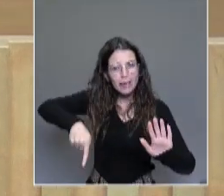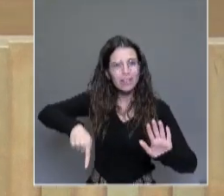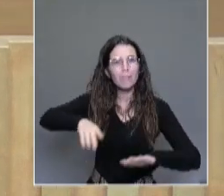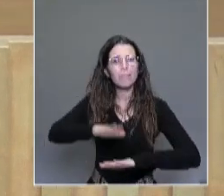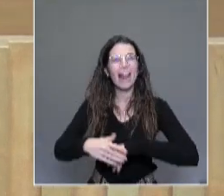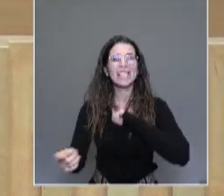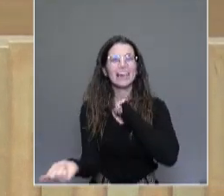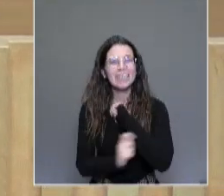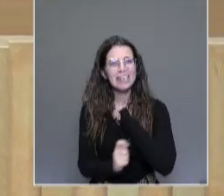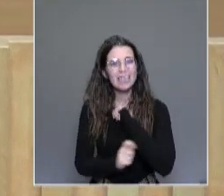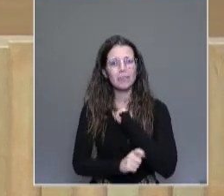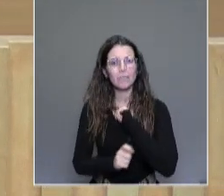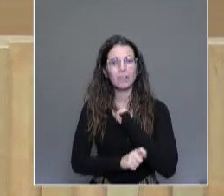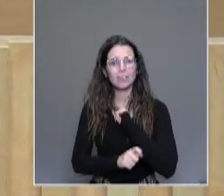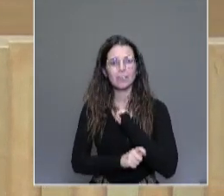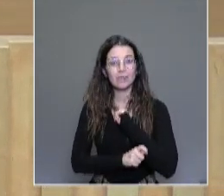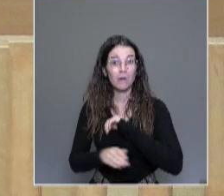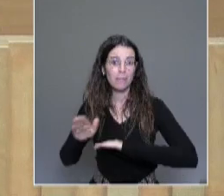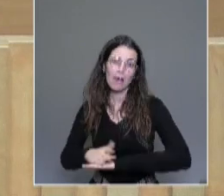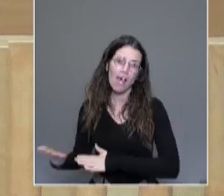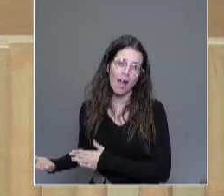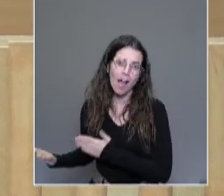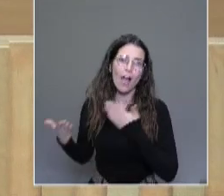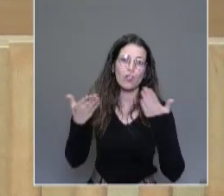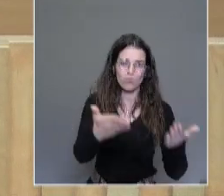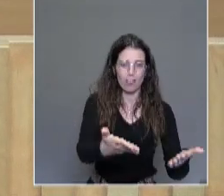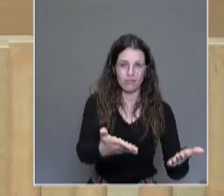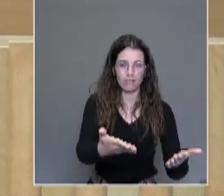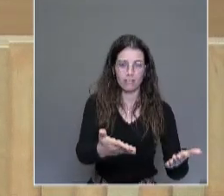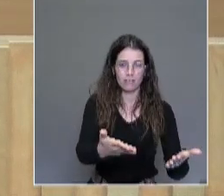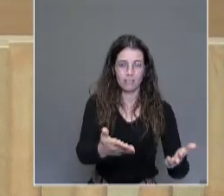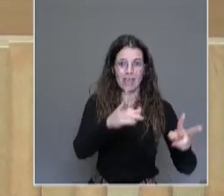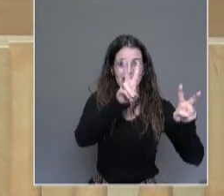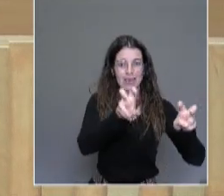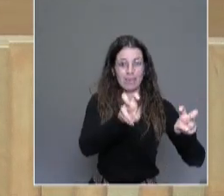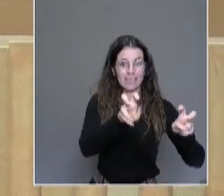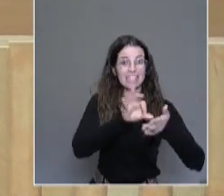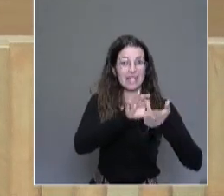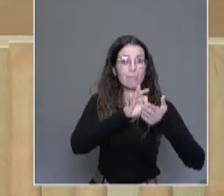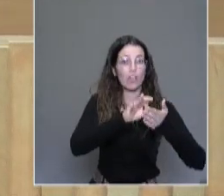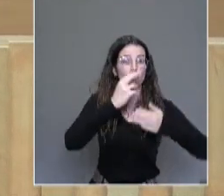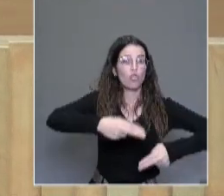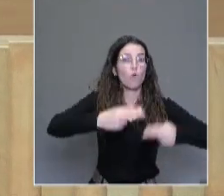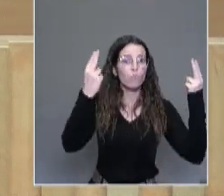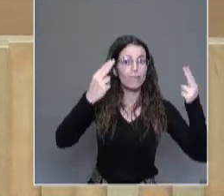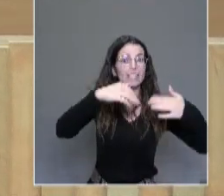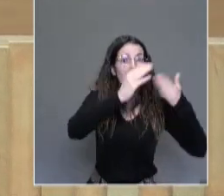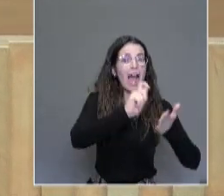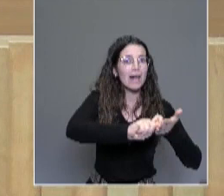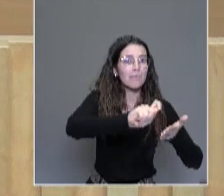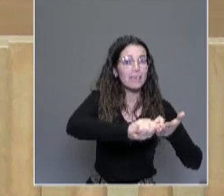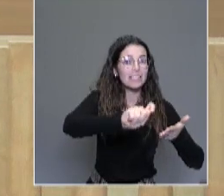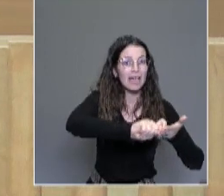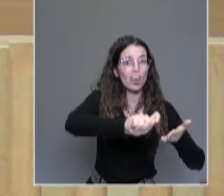instrumentos y herramientas que ayuden finalmente en la aplicación práctica y cotidiana de los servicios públicos de las administraciones